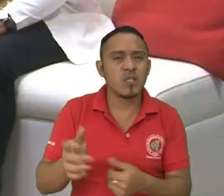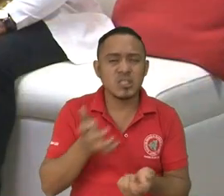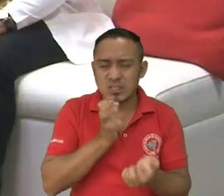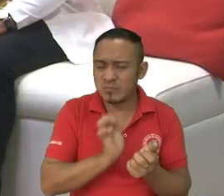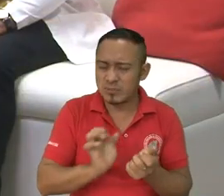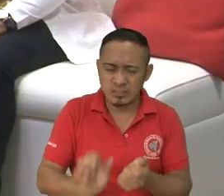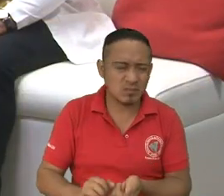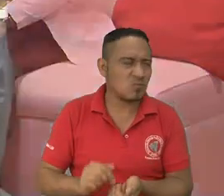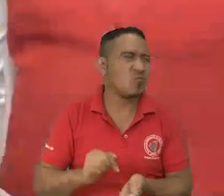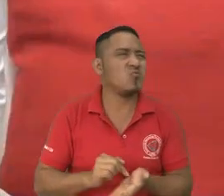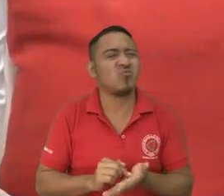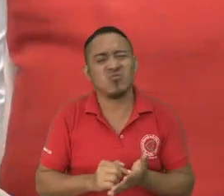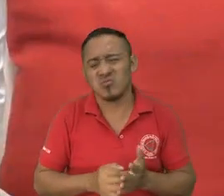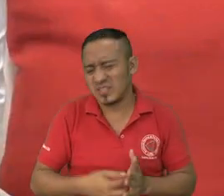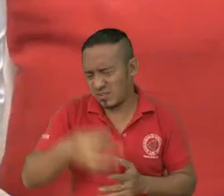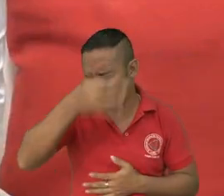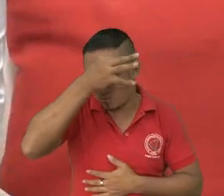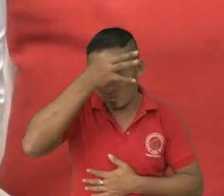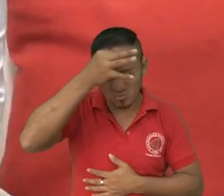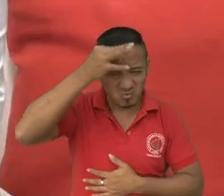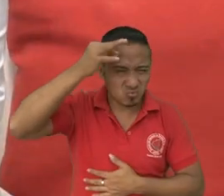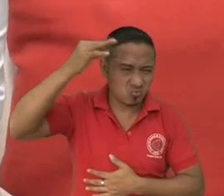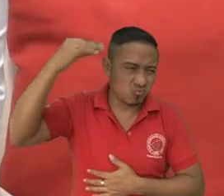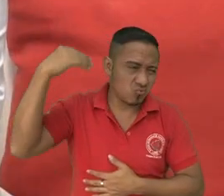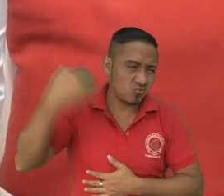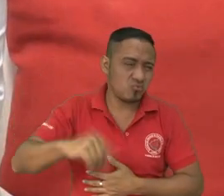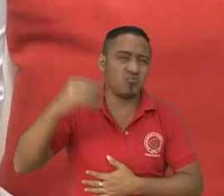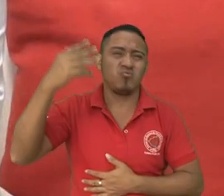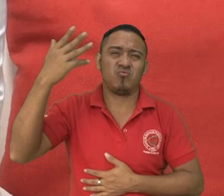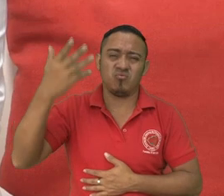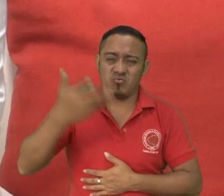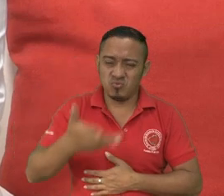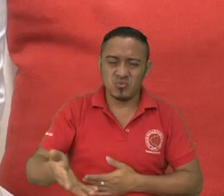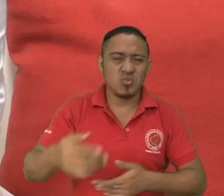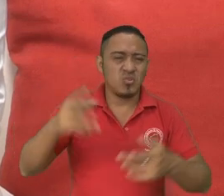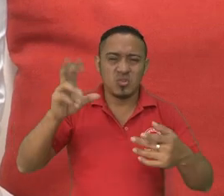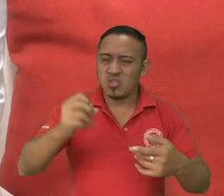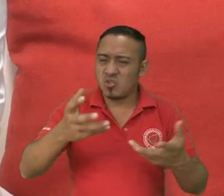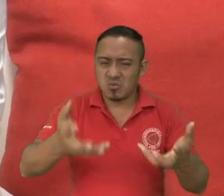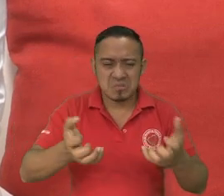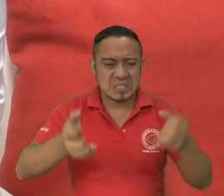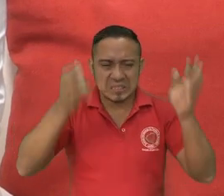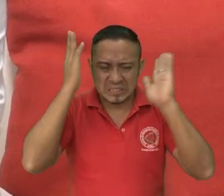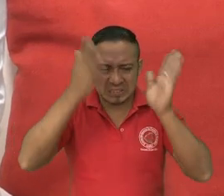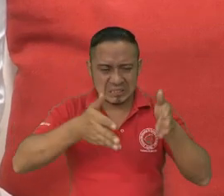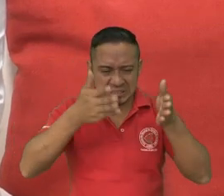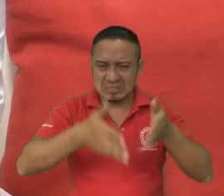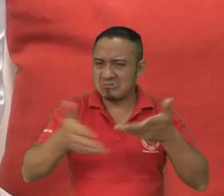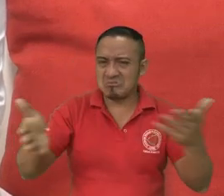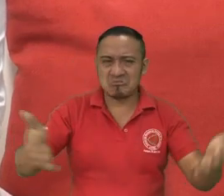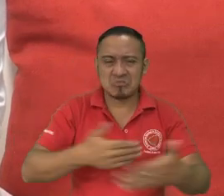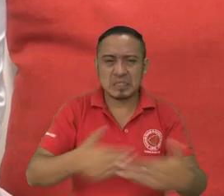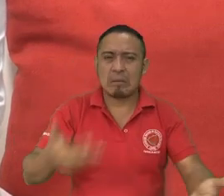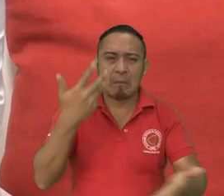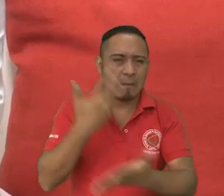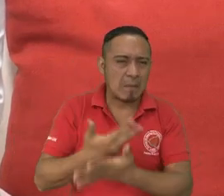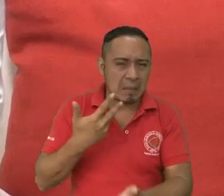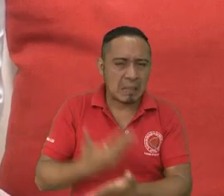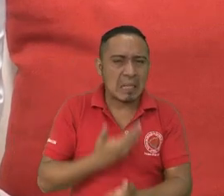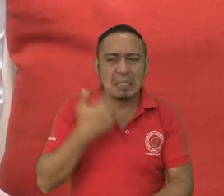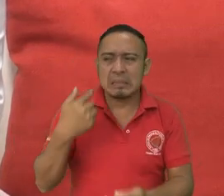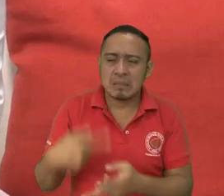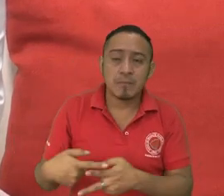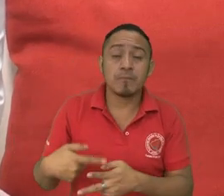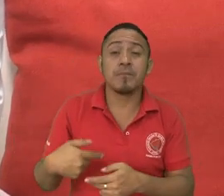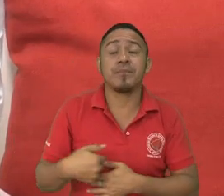niño, ya no lo soporto, no quiere hacer caso, es malcriado.